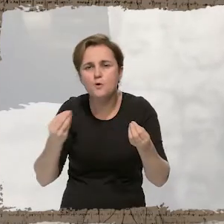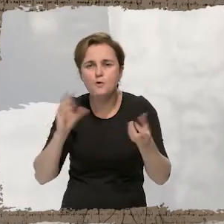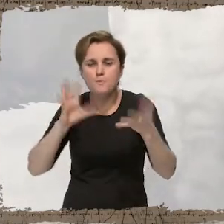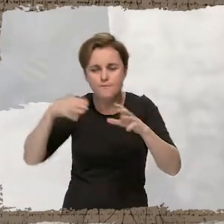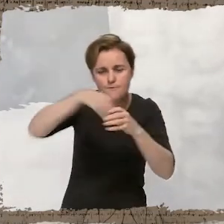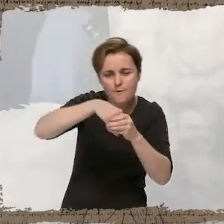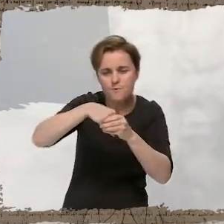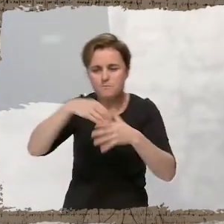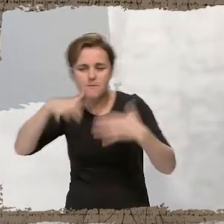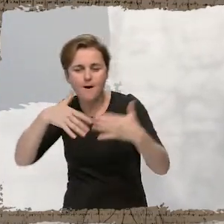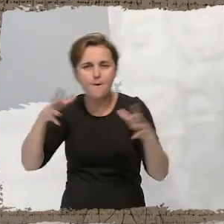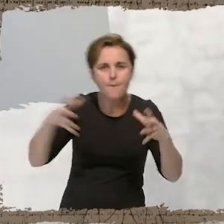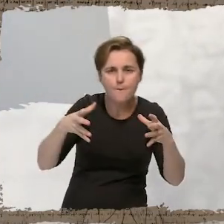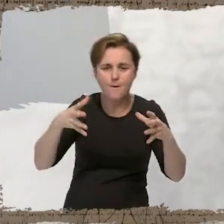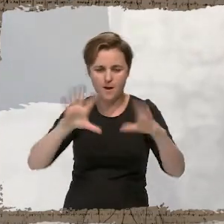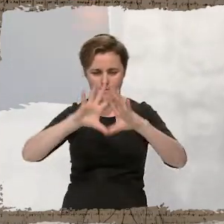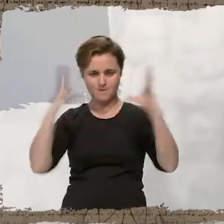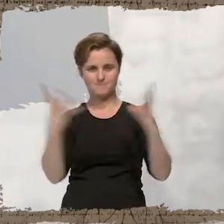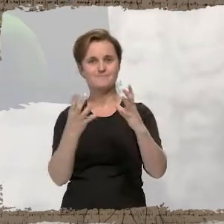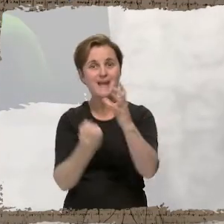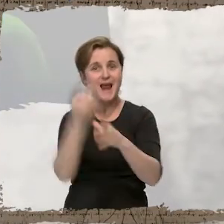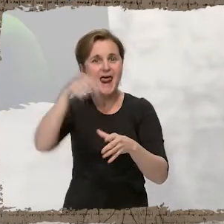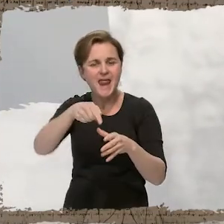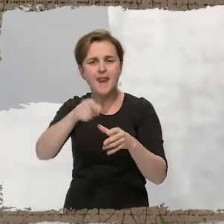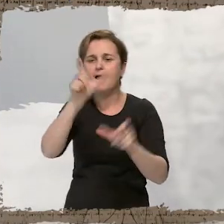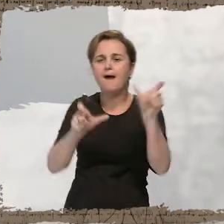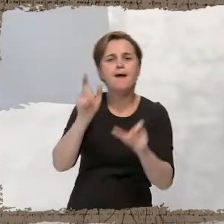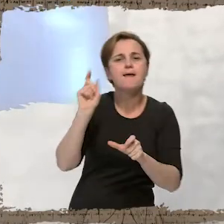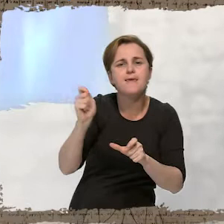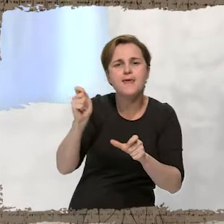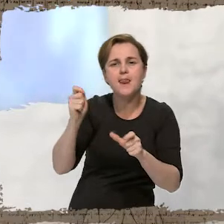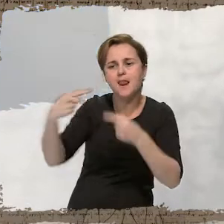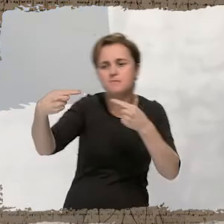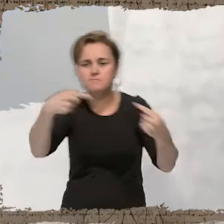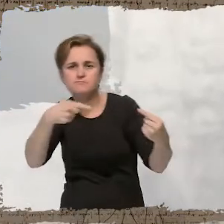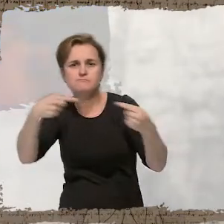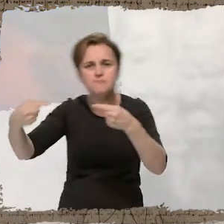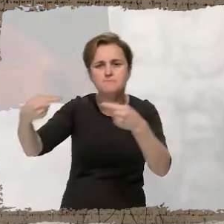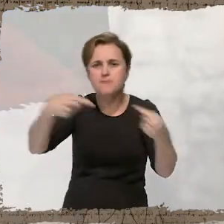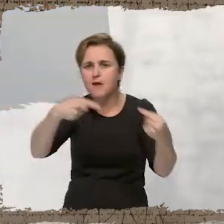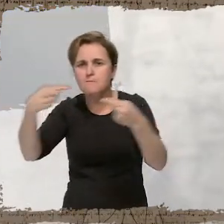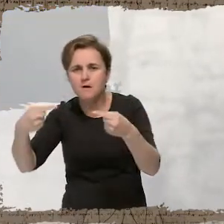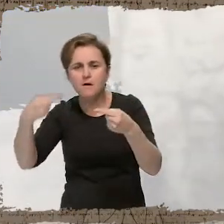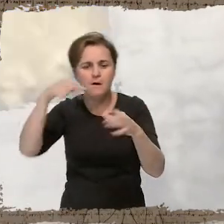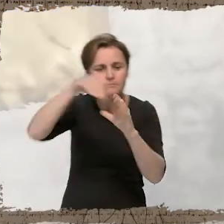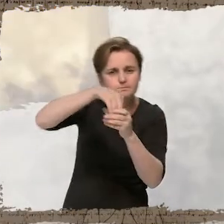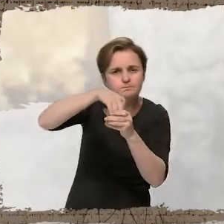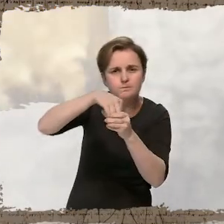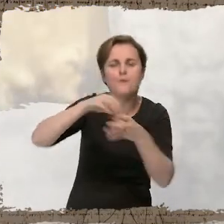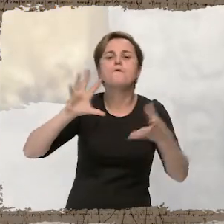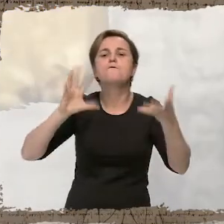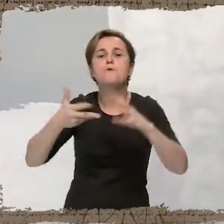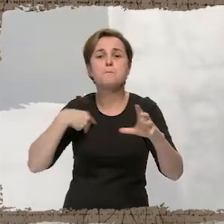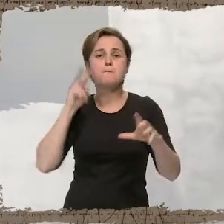interactuar adentro de este de este nuevo mundo que estamos creando los personajes que va a ver los enemigos items la